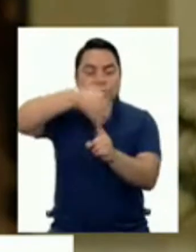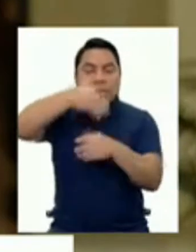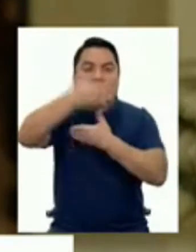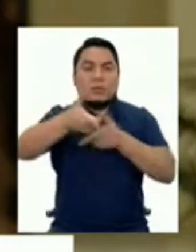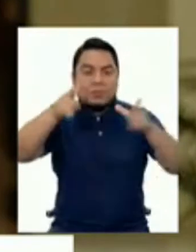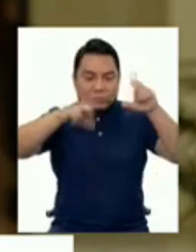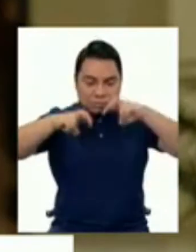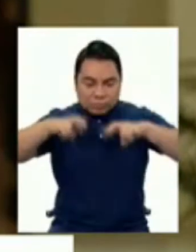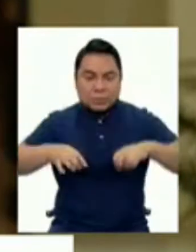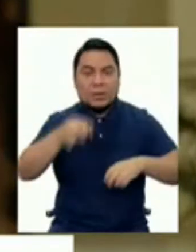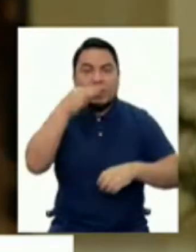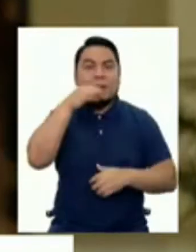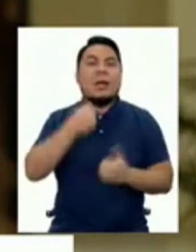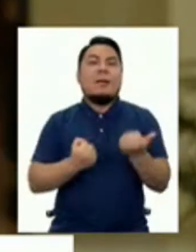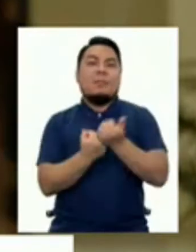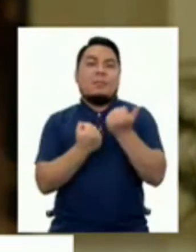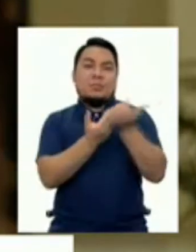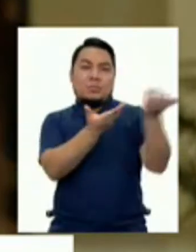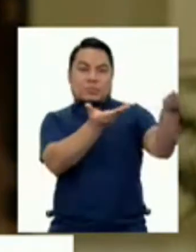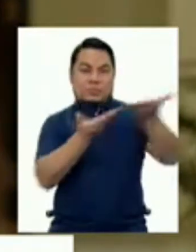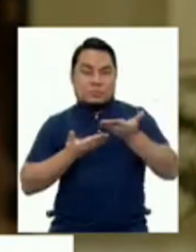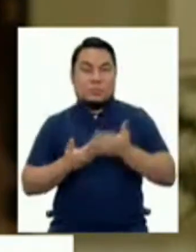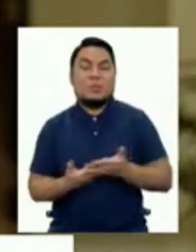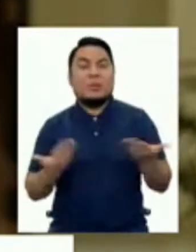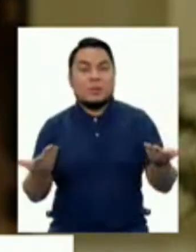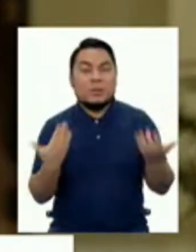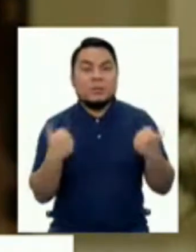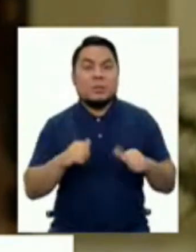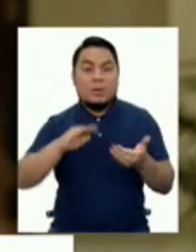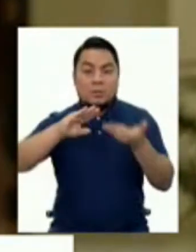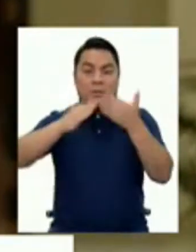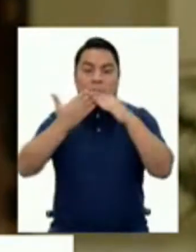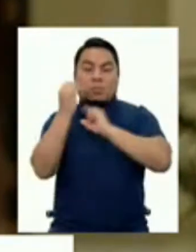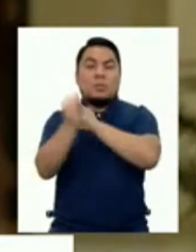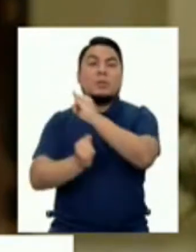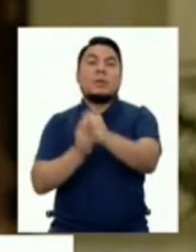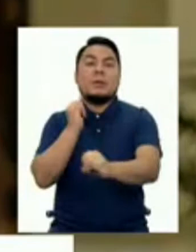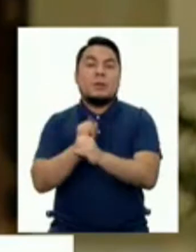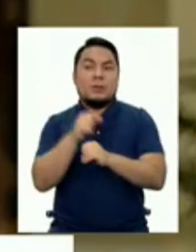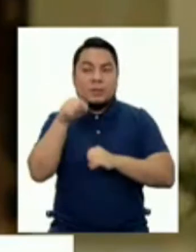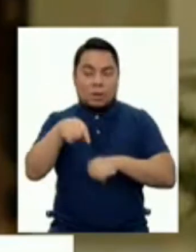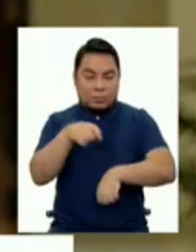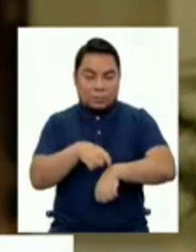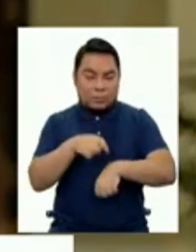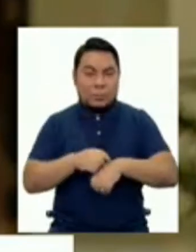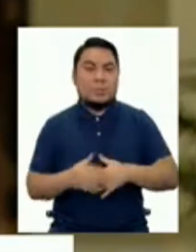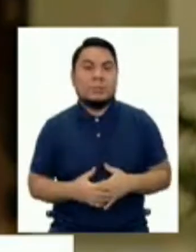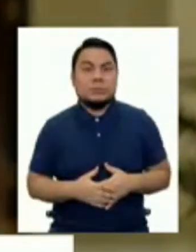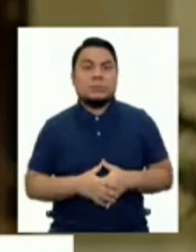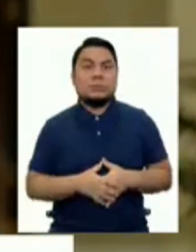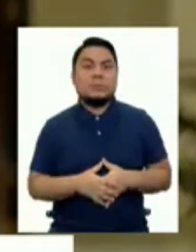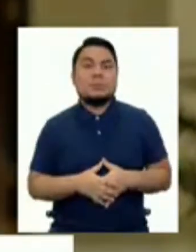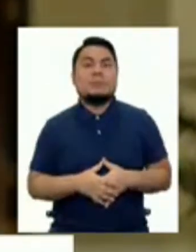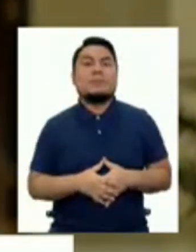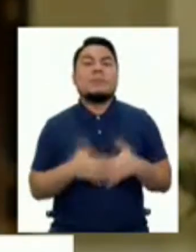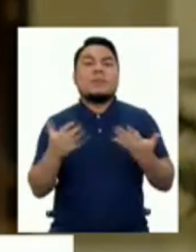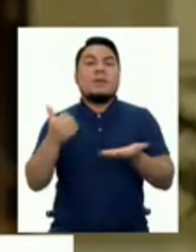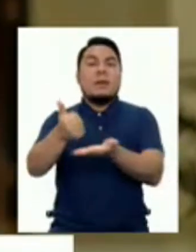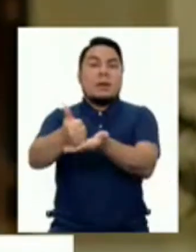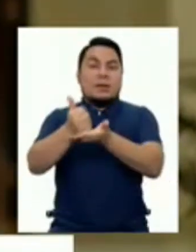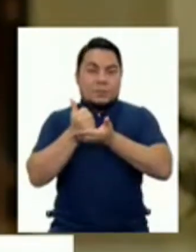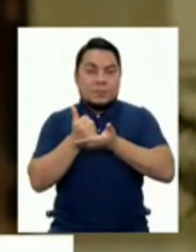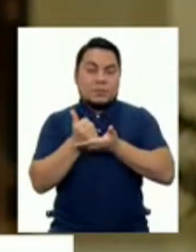también de apoyo. Es decir, la comunidad internacional en estos momentos